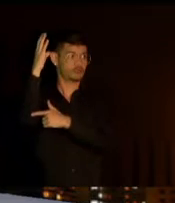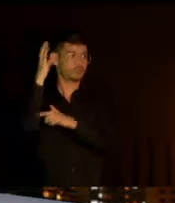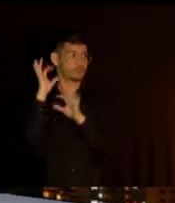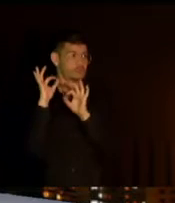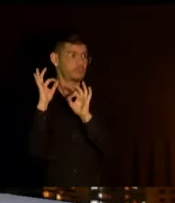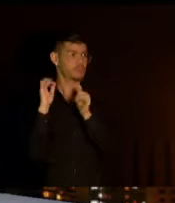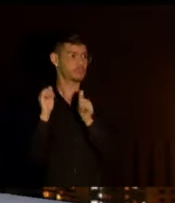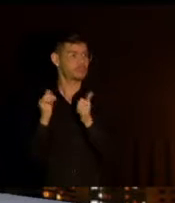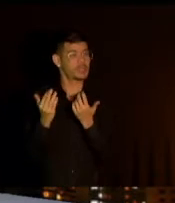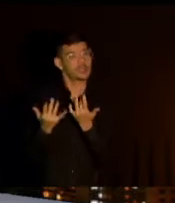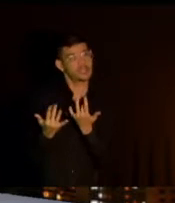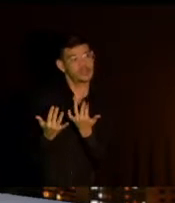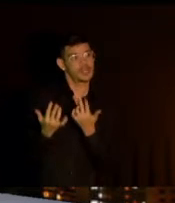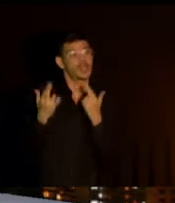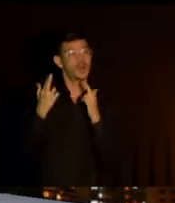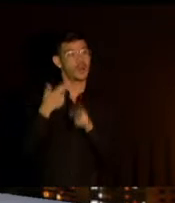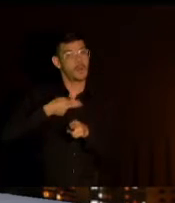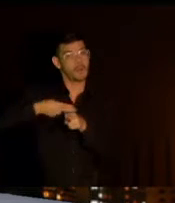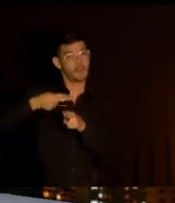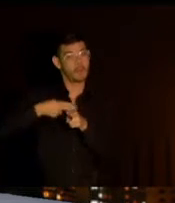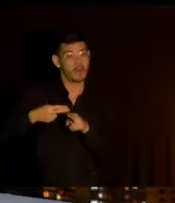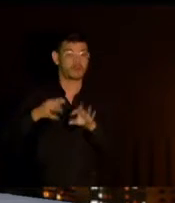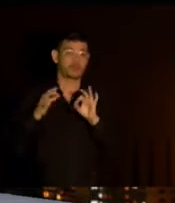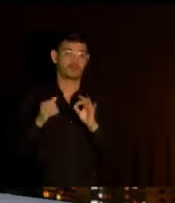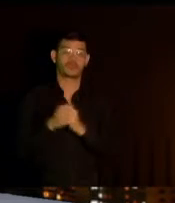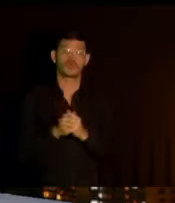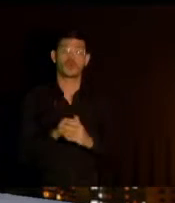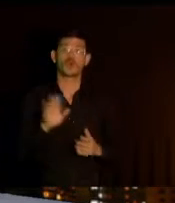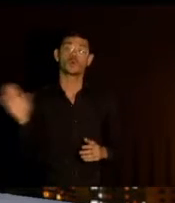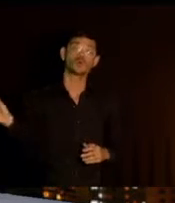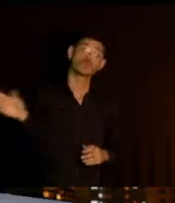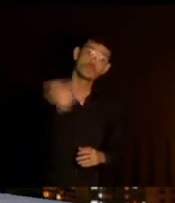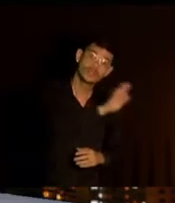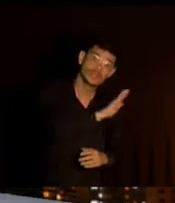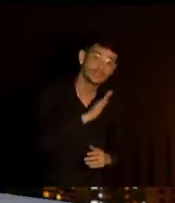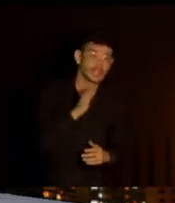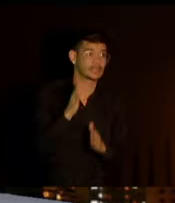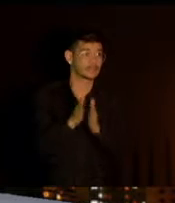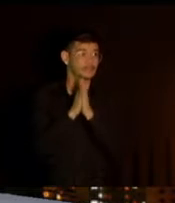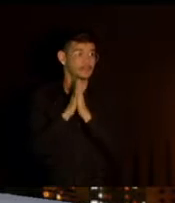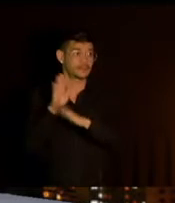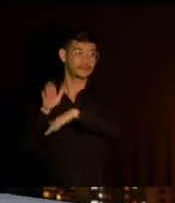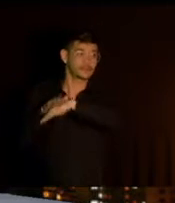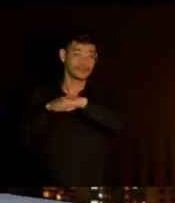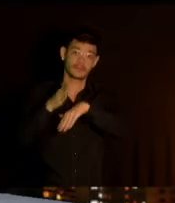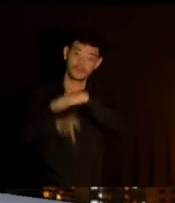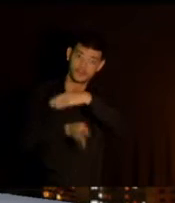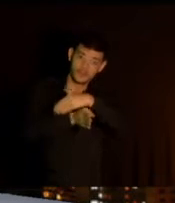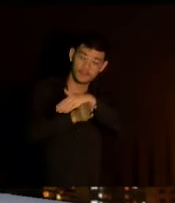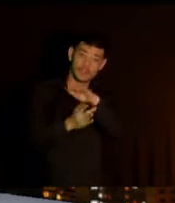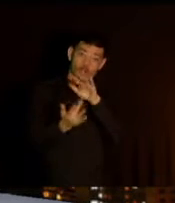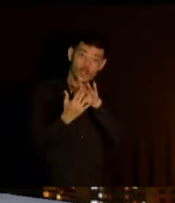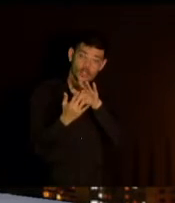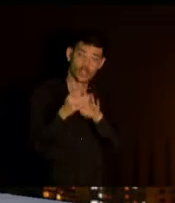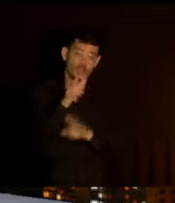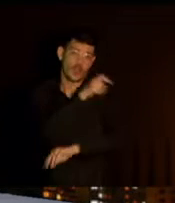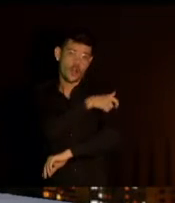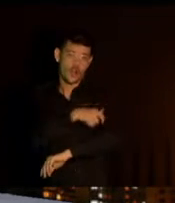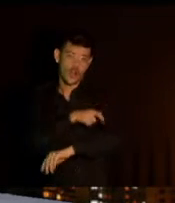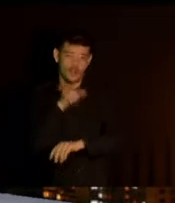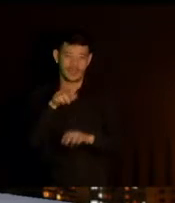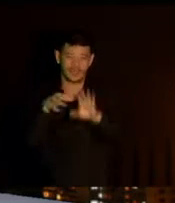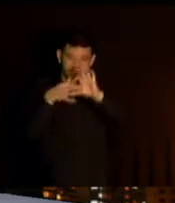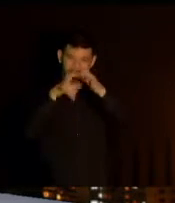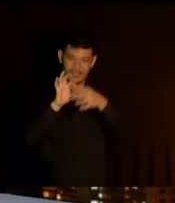esperamos sea pronto una realidad. A todos ustedes los invitamos para que sigan en contacto con el Comité Paralímpico Colombiano y poder tener